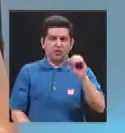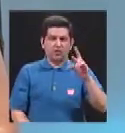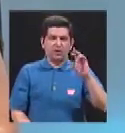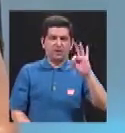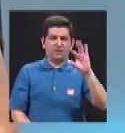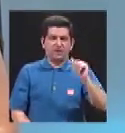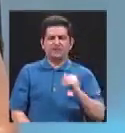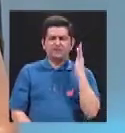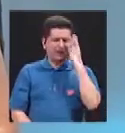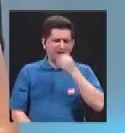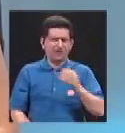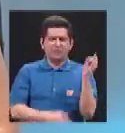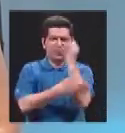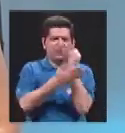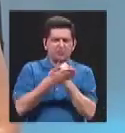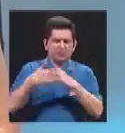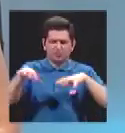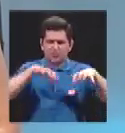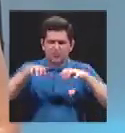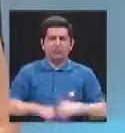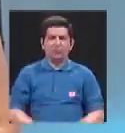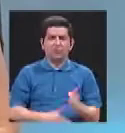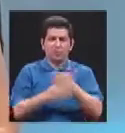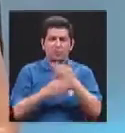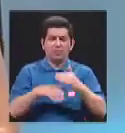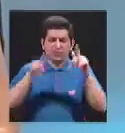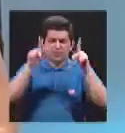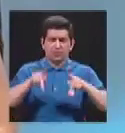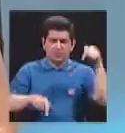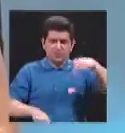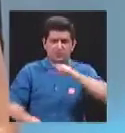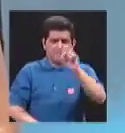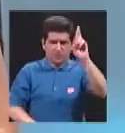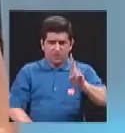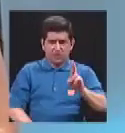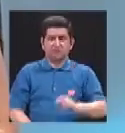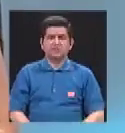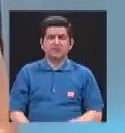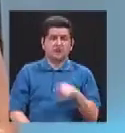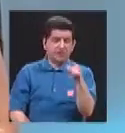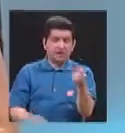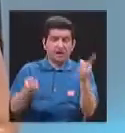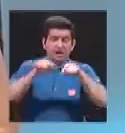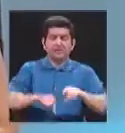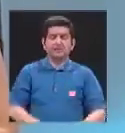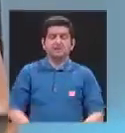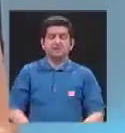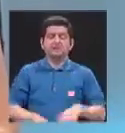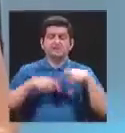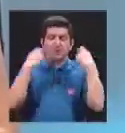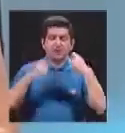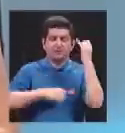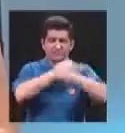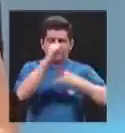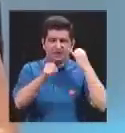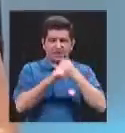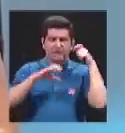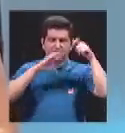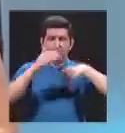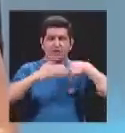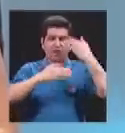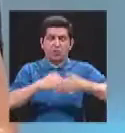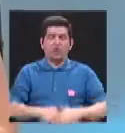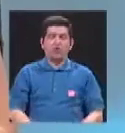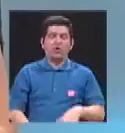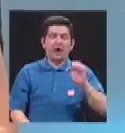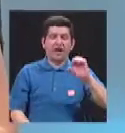una belleza de animación que trajo y que compartió con el público costarricense en el marco del Festival Internacional de